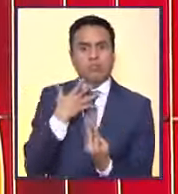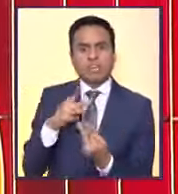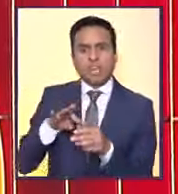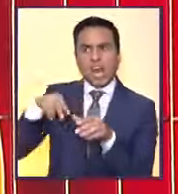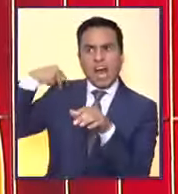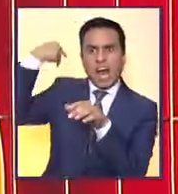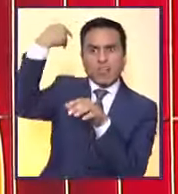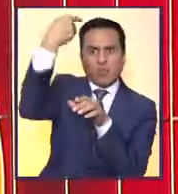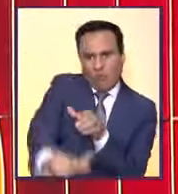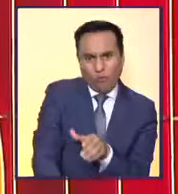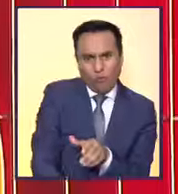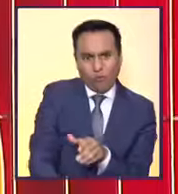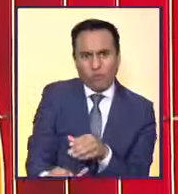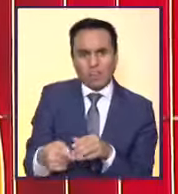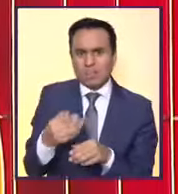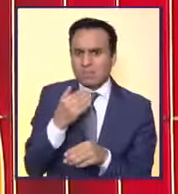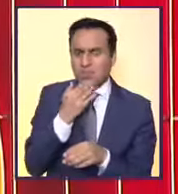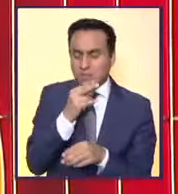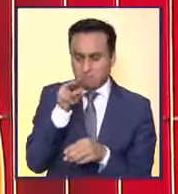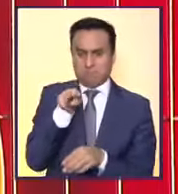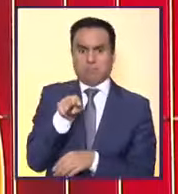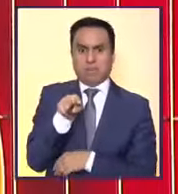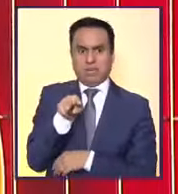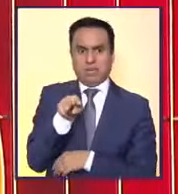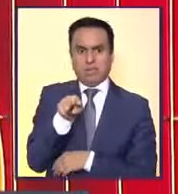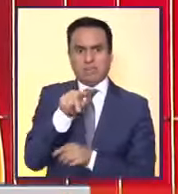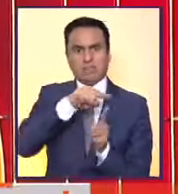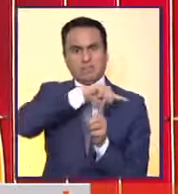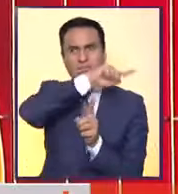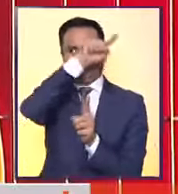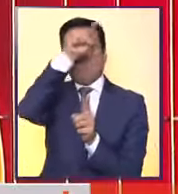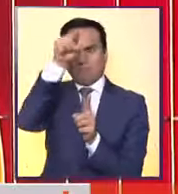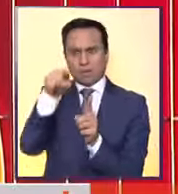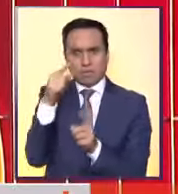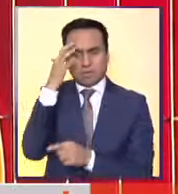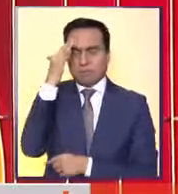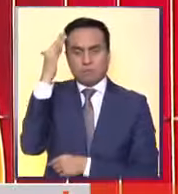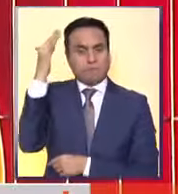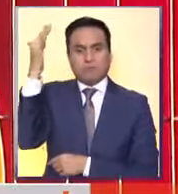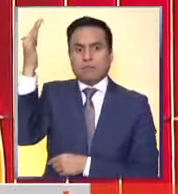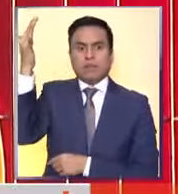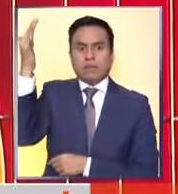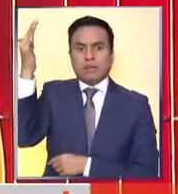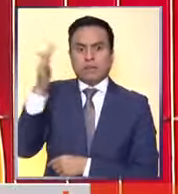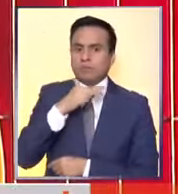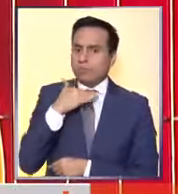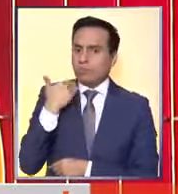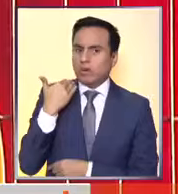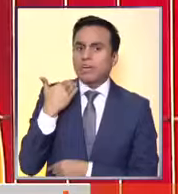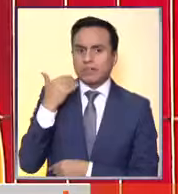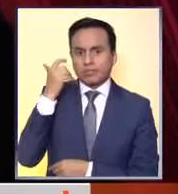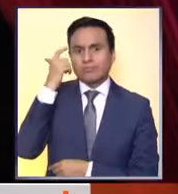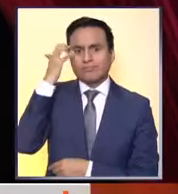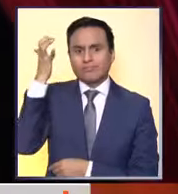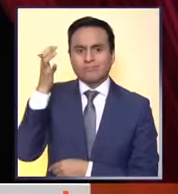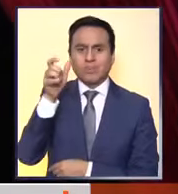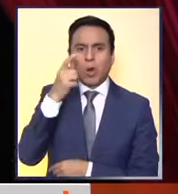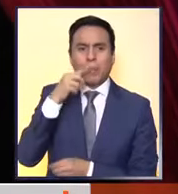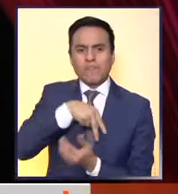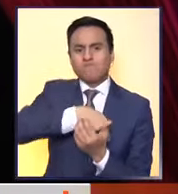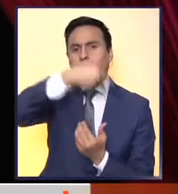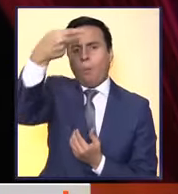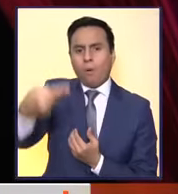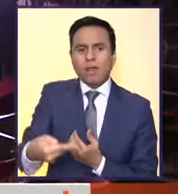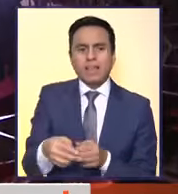la velocidad y luego ver la distancia, uno se imaginaba que estaba muerto el hombre bala. El cañón